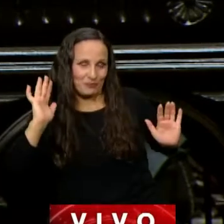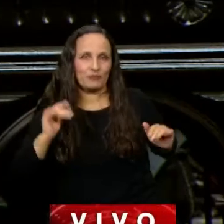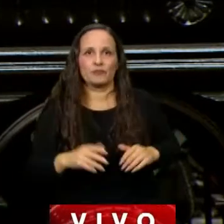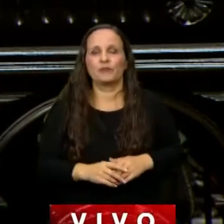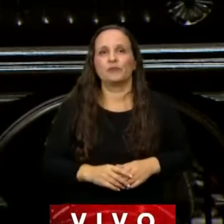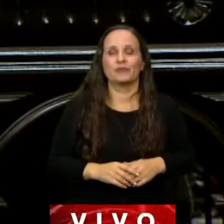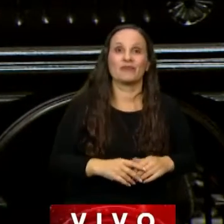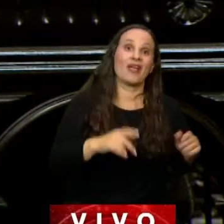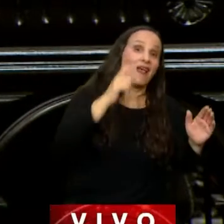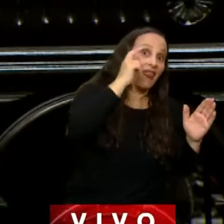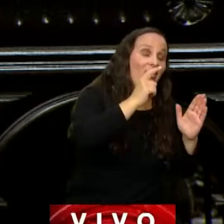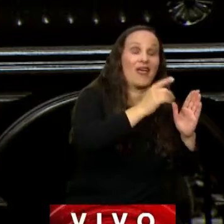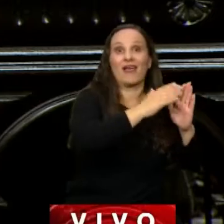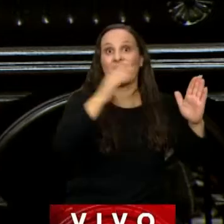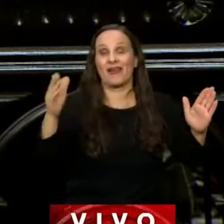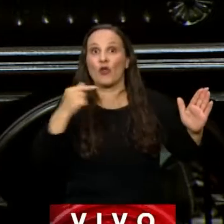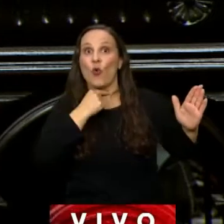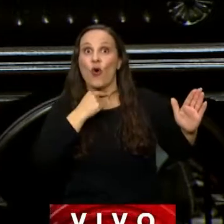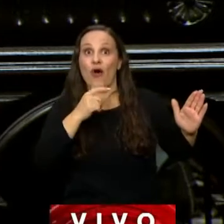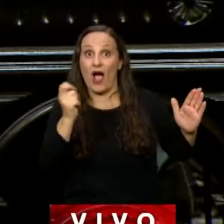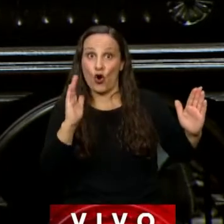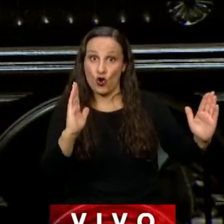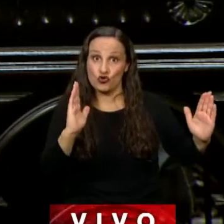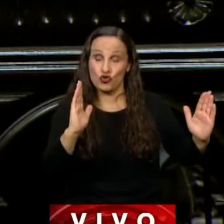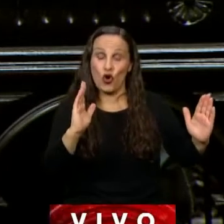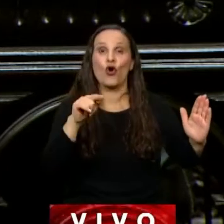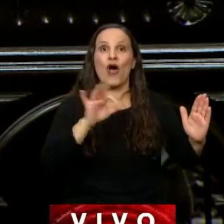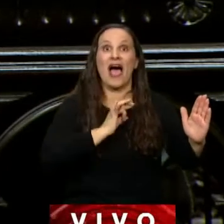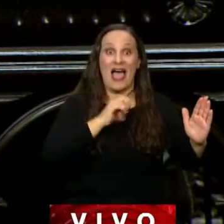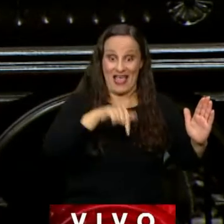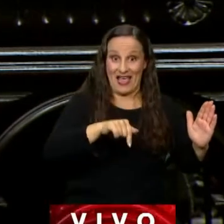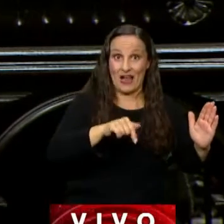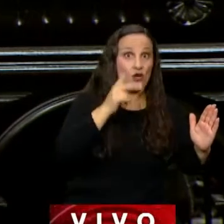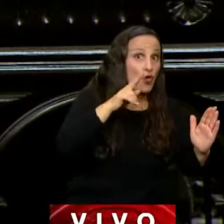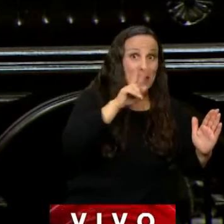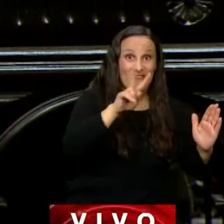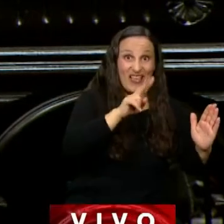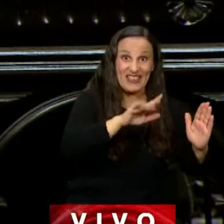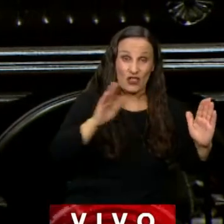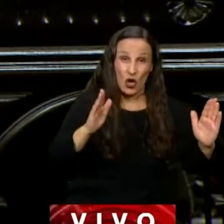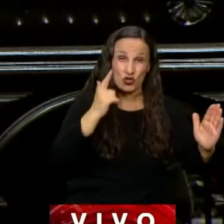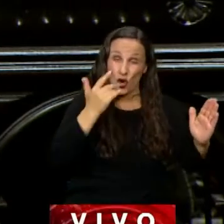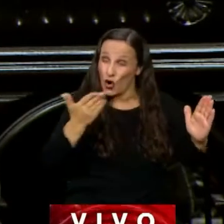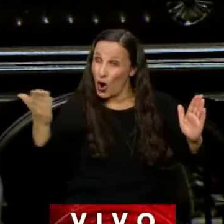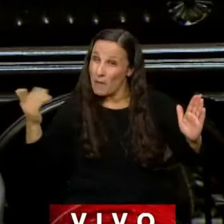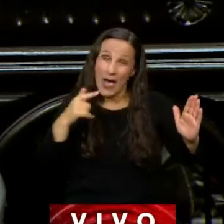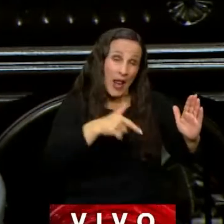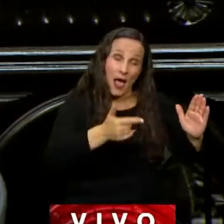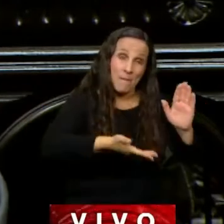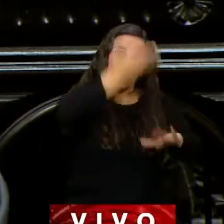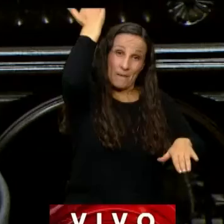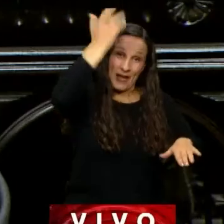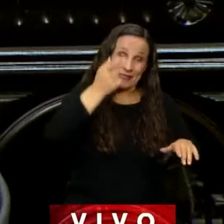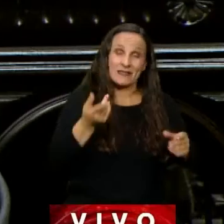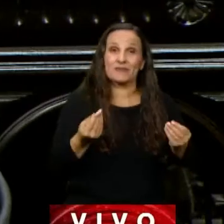de los 8 primeros meses de cada año, se concluye que 2022 es el más alto de la serie, que comenzó